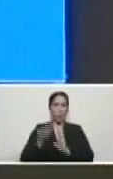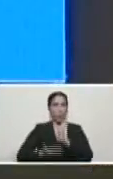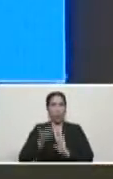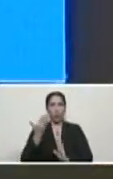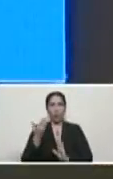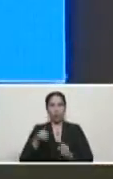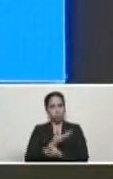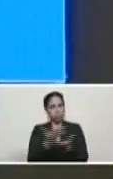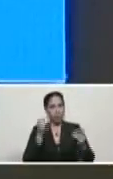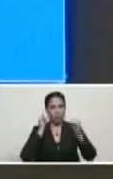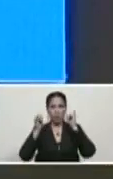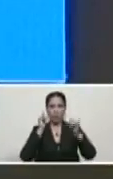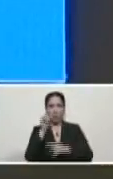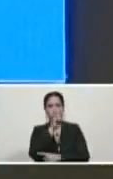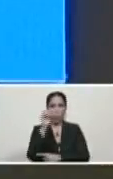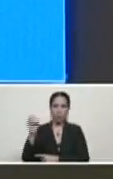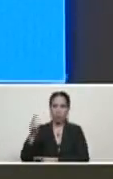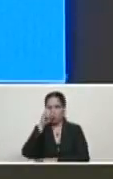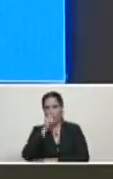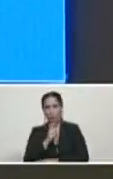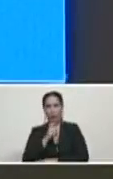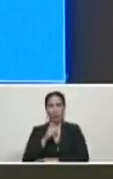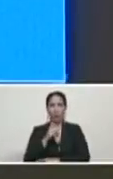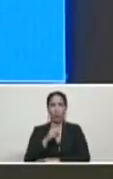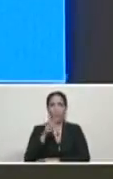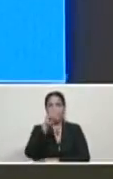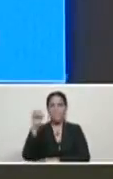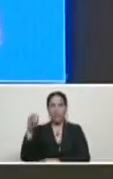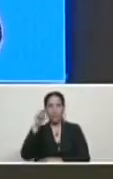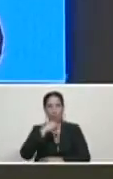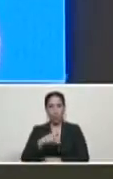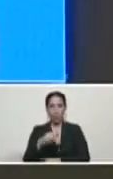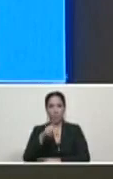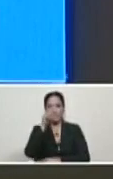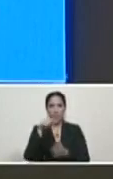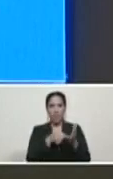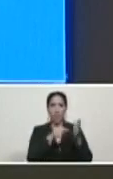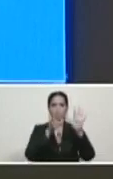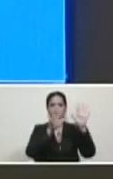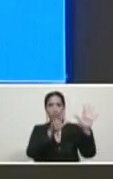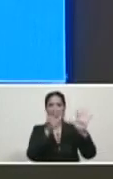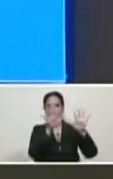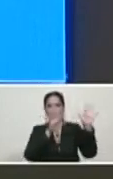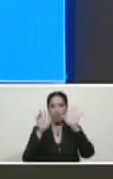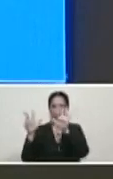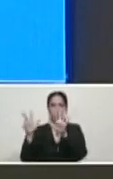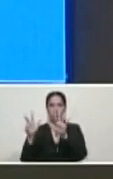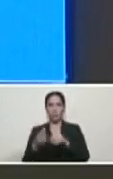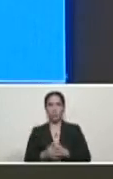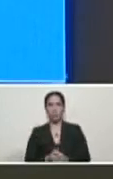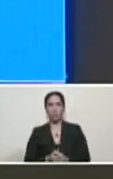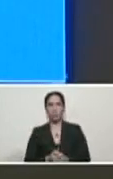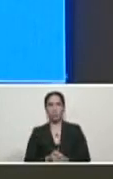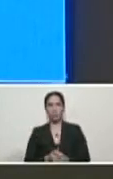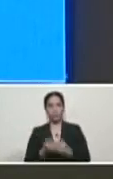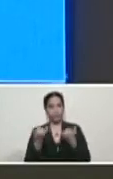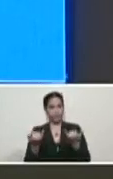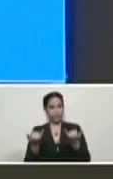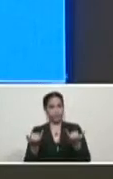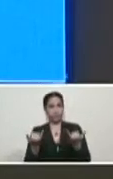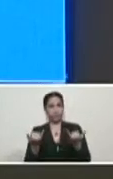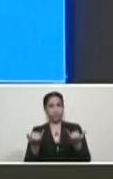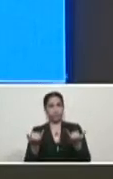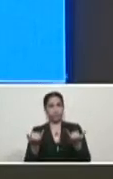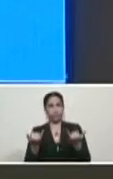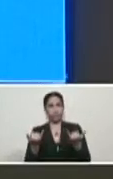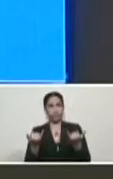para conmemorar la declaración del 20 de noviembre de 1818. Ya